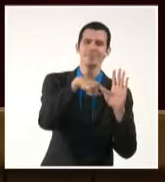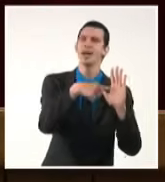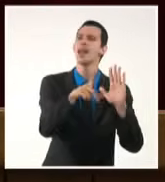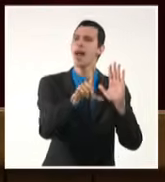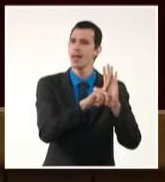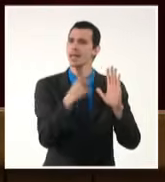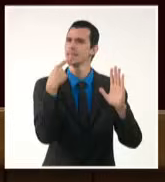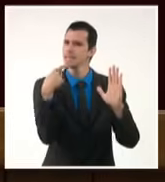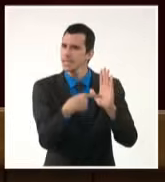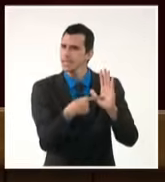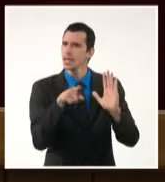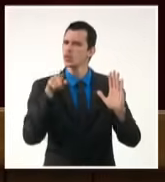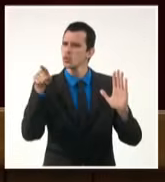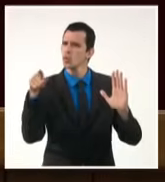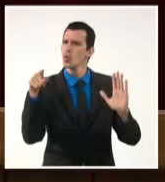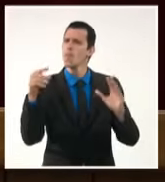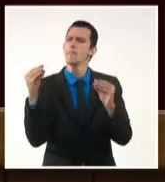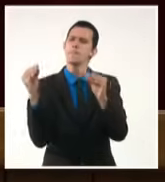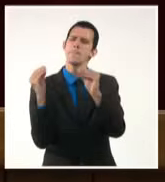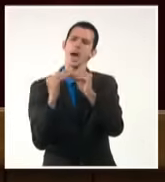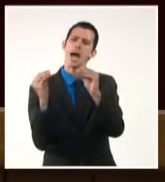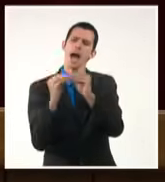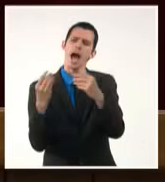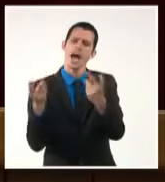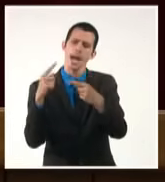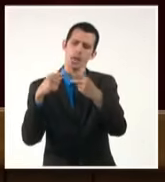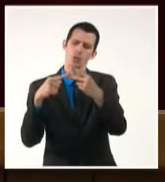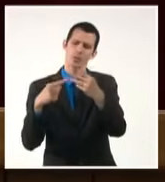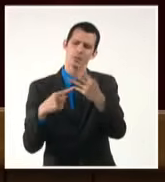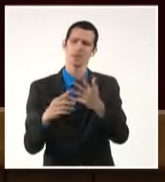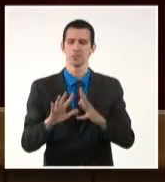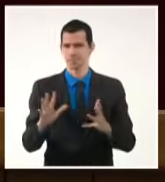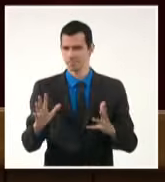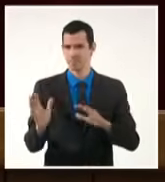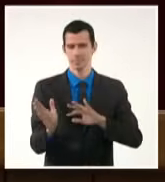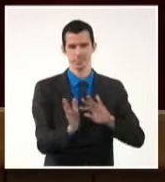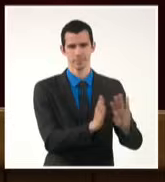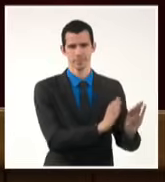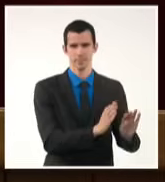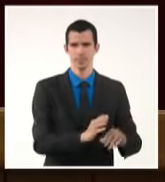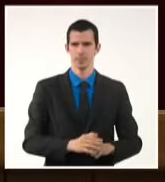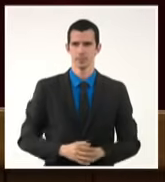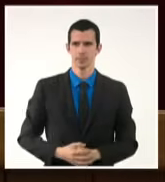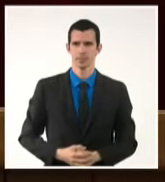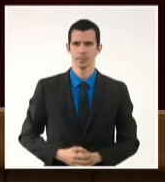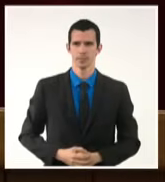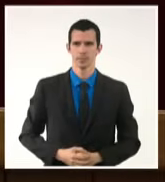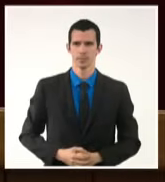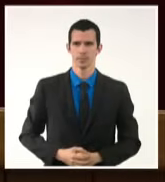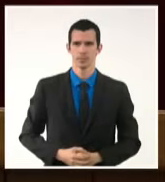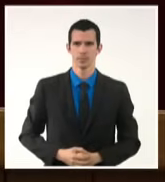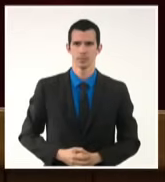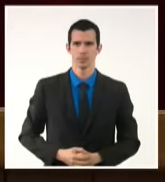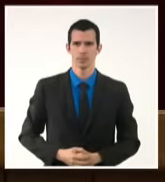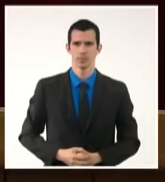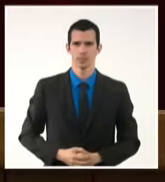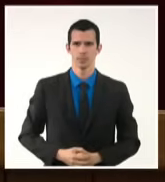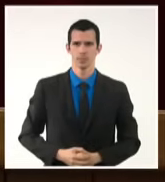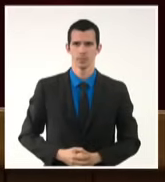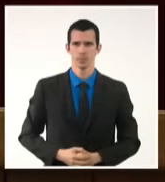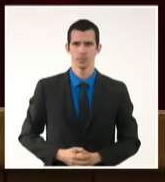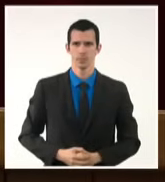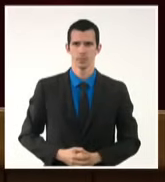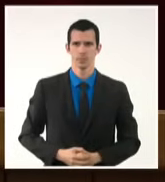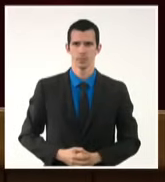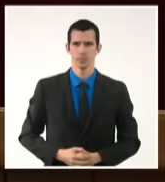para su efectiva materialización. Compatriotas, la presidencia del Grupo de los 77 y China, que